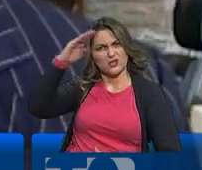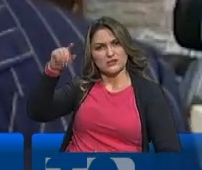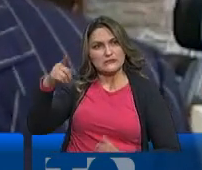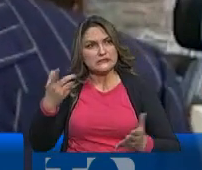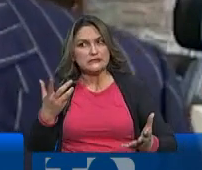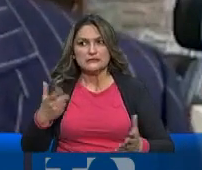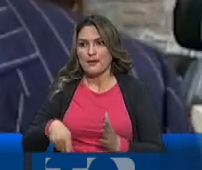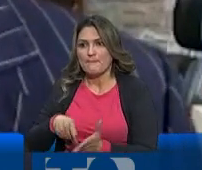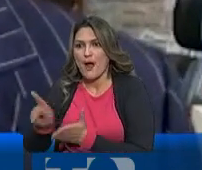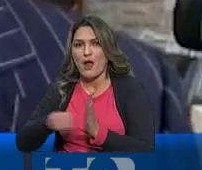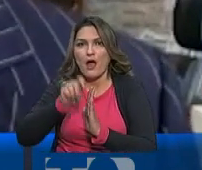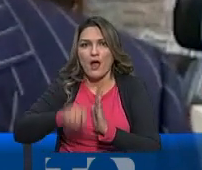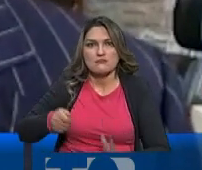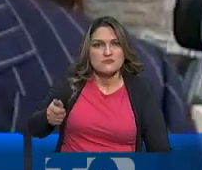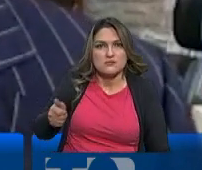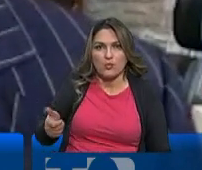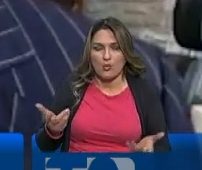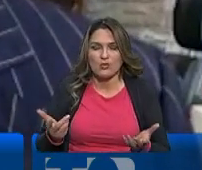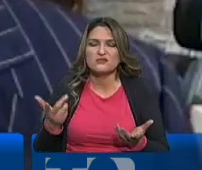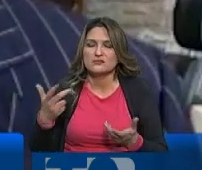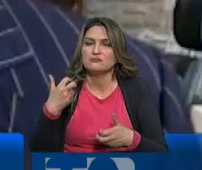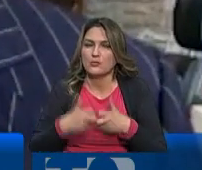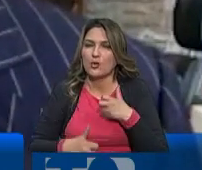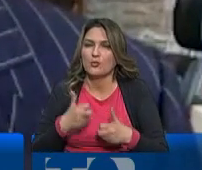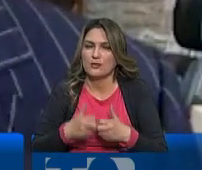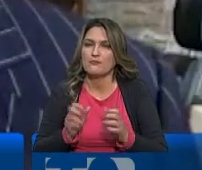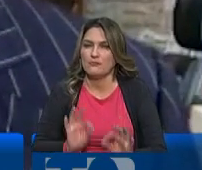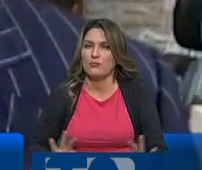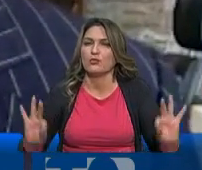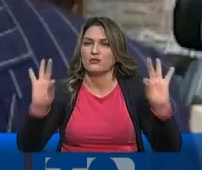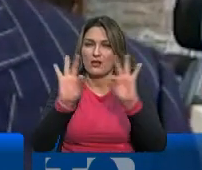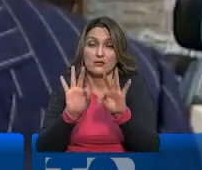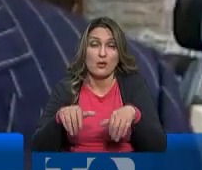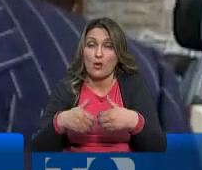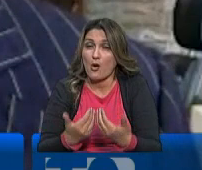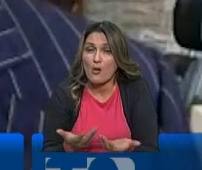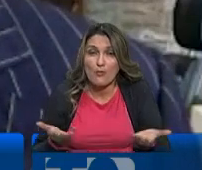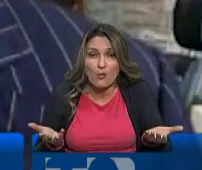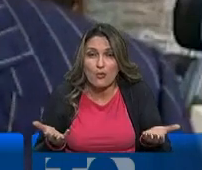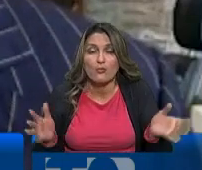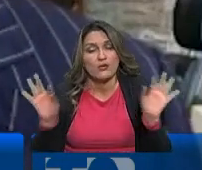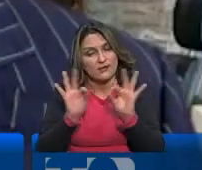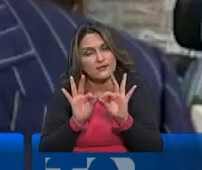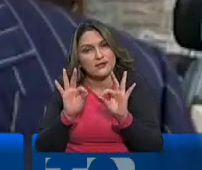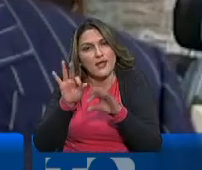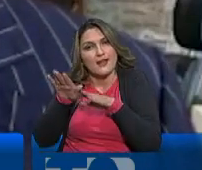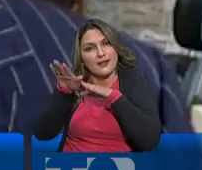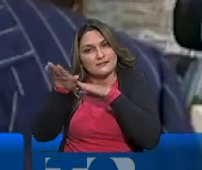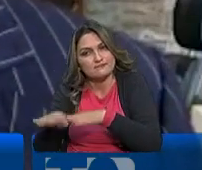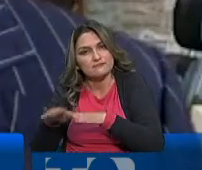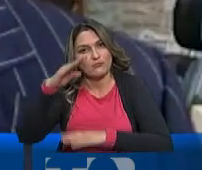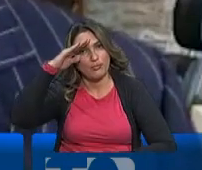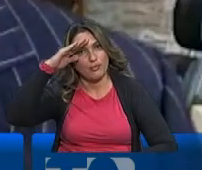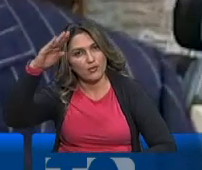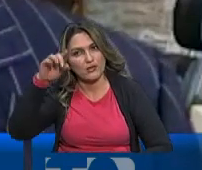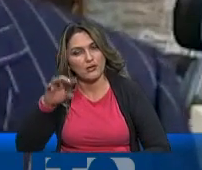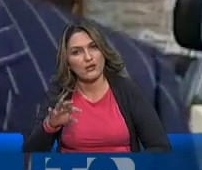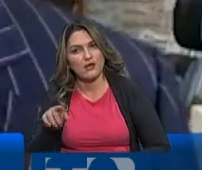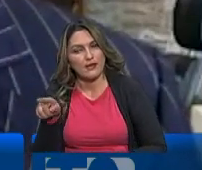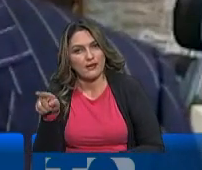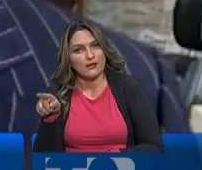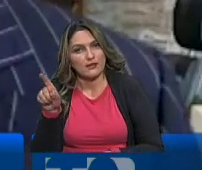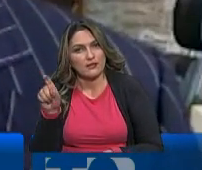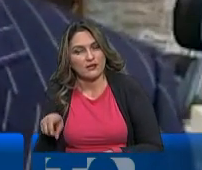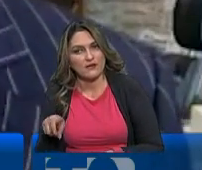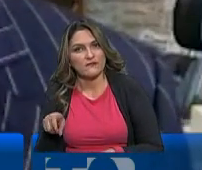fuerza pública, así como el tiempo que está fuera de servicio que se perjudica de alguna forma la comunidad, la sociedad, por no tener un miembro de la fuerza pública